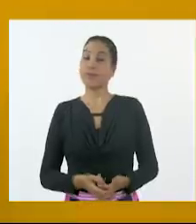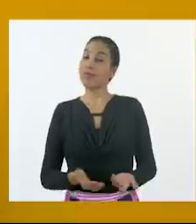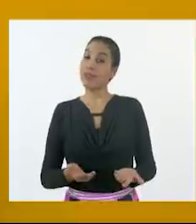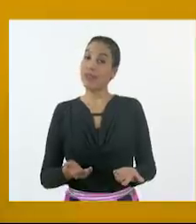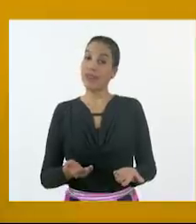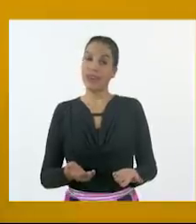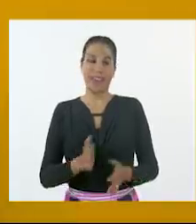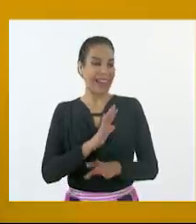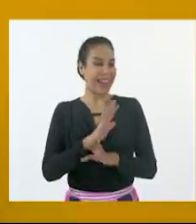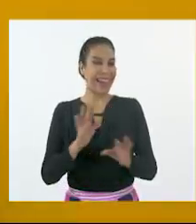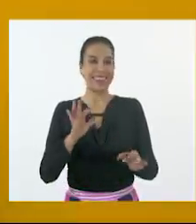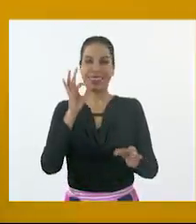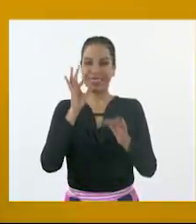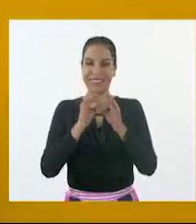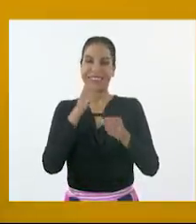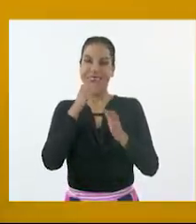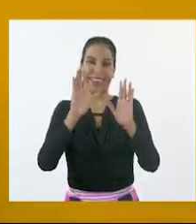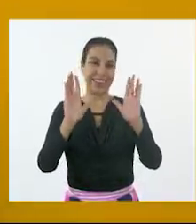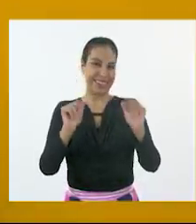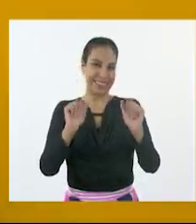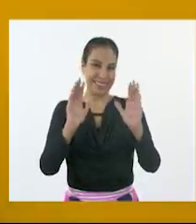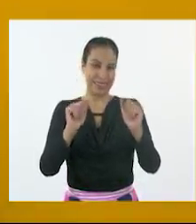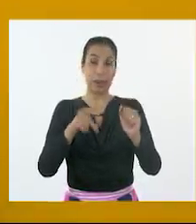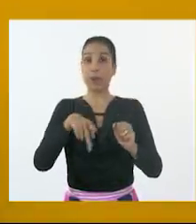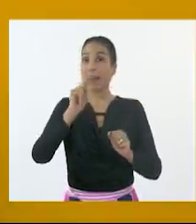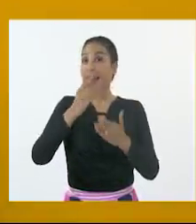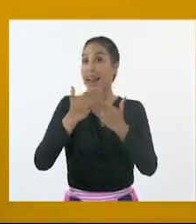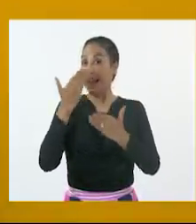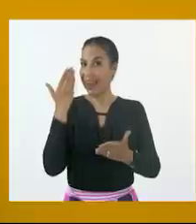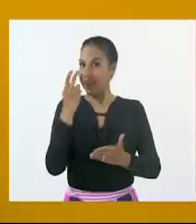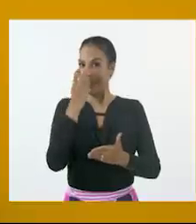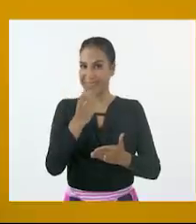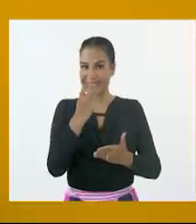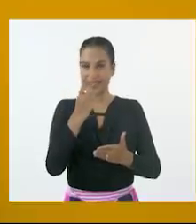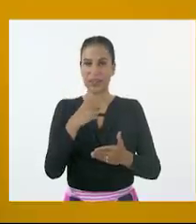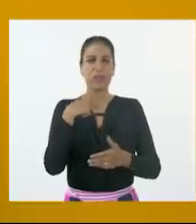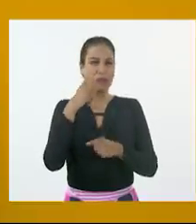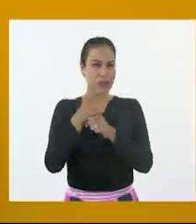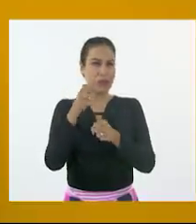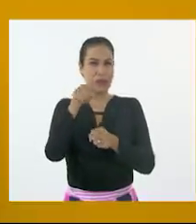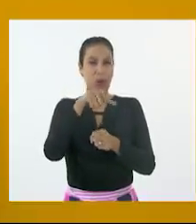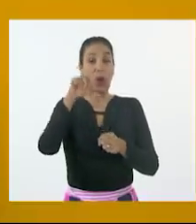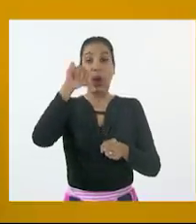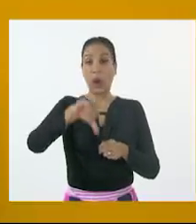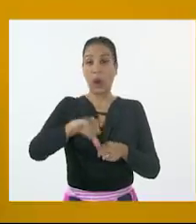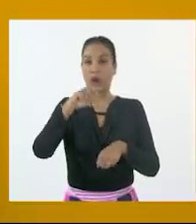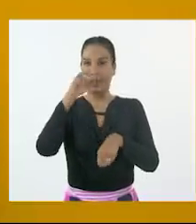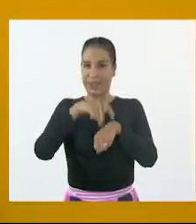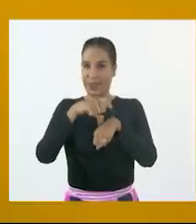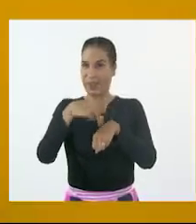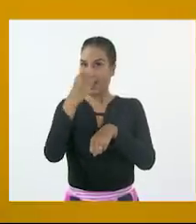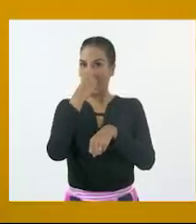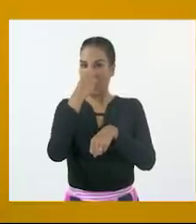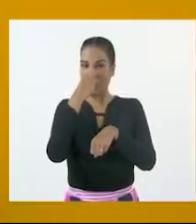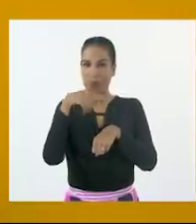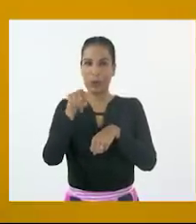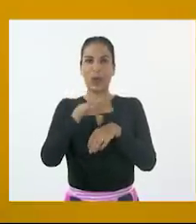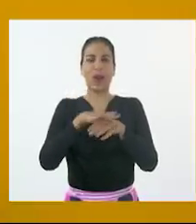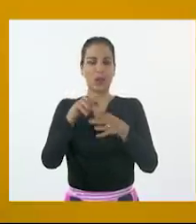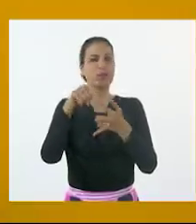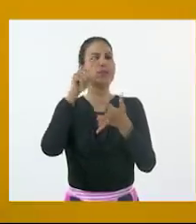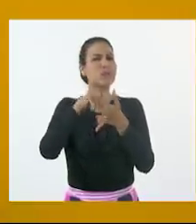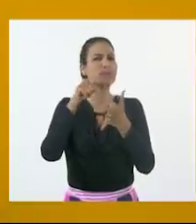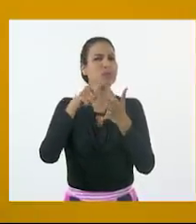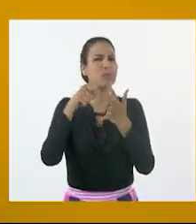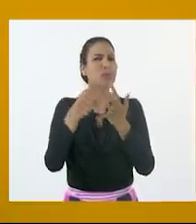Bueno, ha llegado el momento de despedirnos. Pero antes de eso, te invito a que hoy, a la hora de la comida, practiques tu